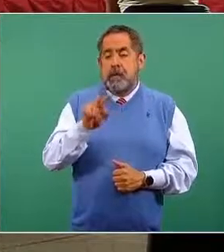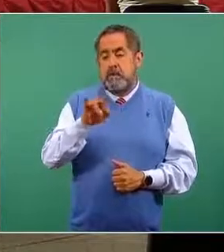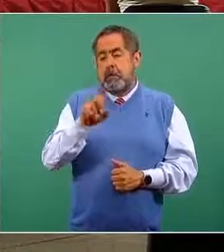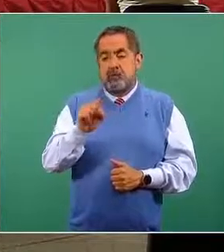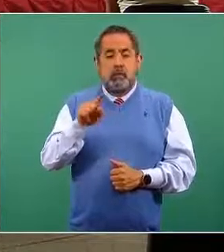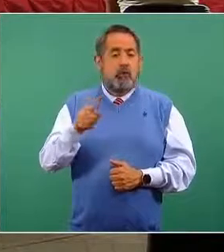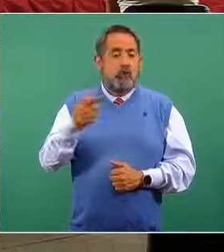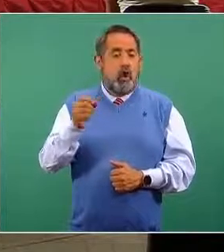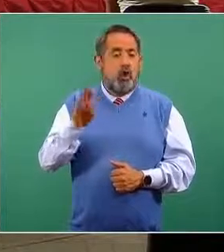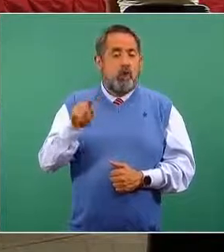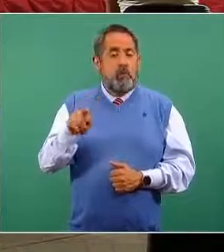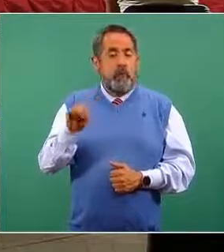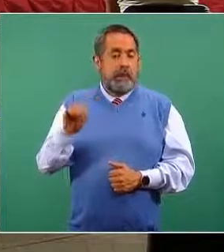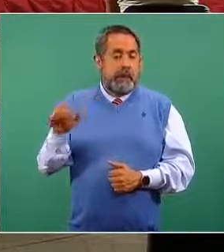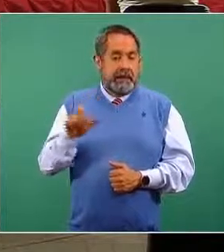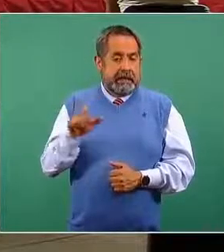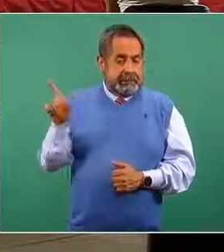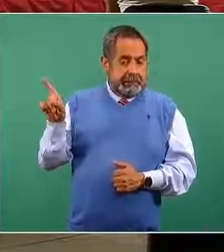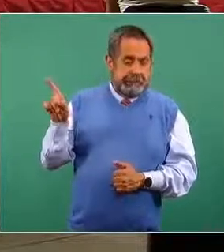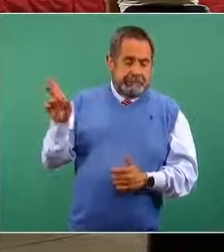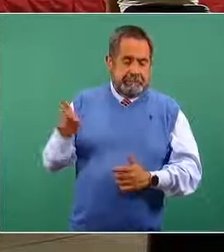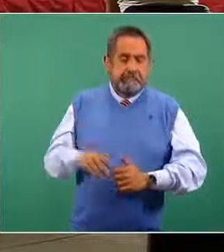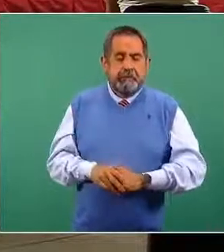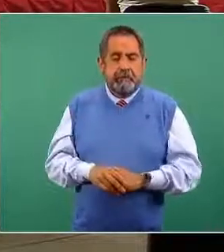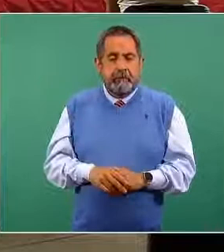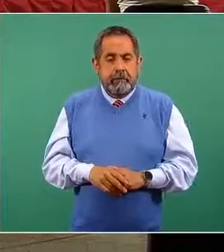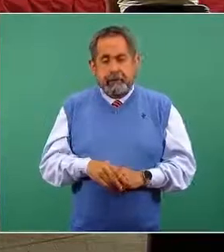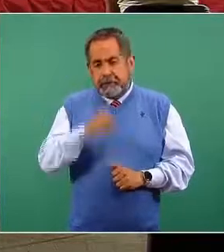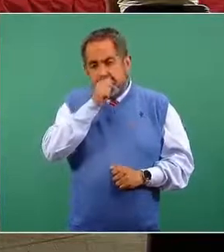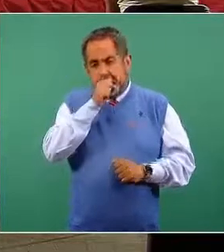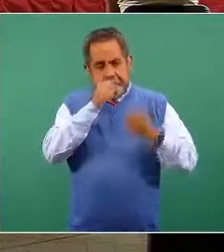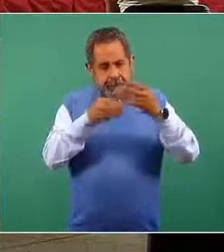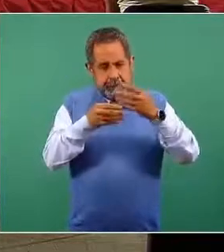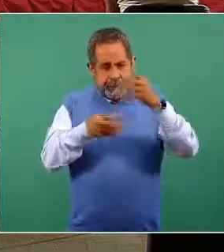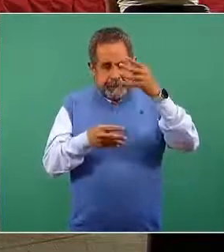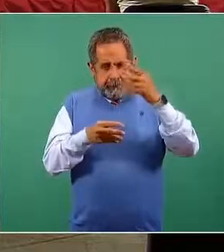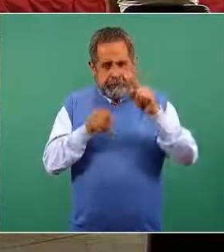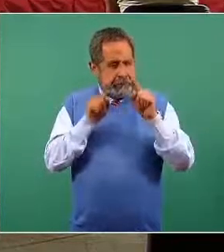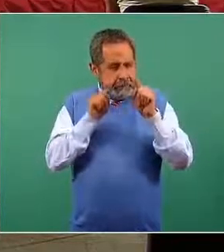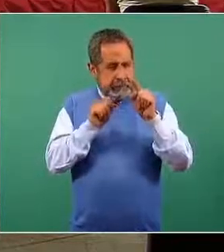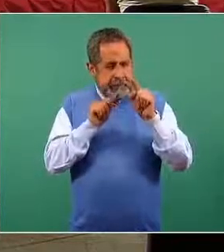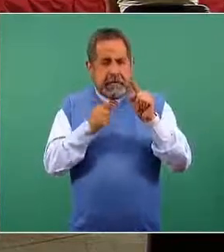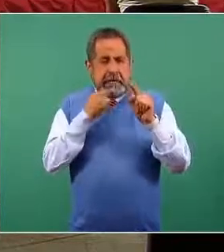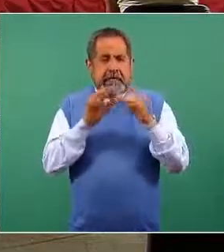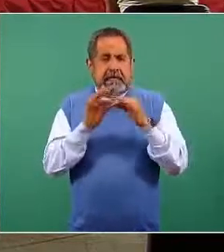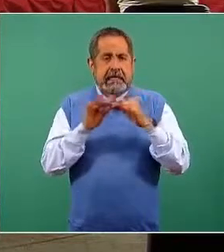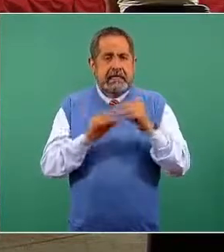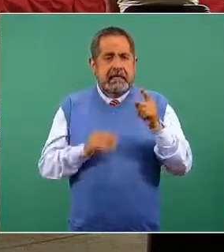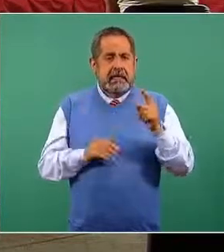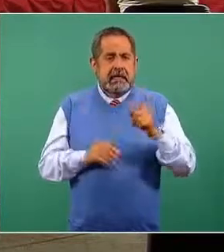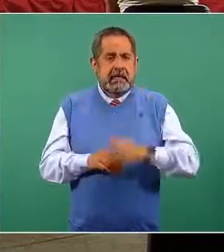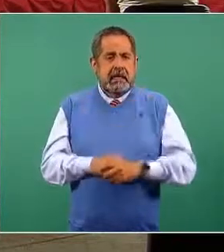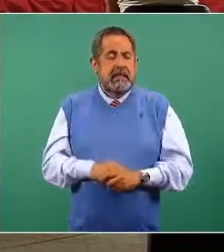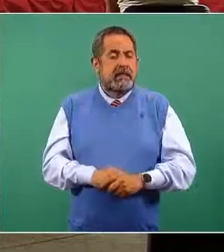coronavirus.gov.mx y en el menú hay una sección que dice